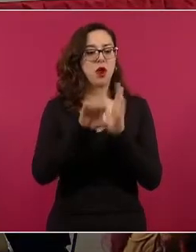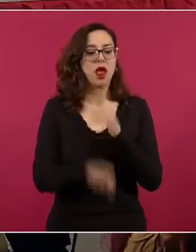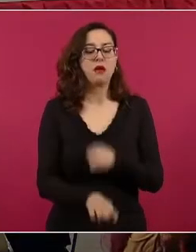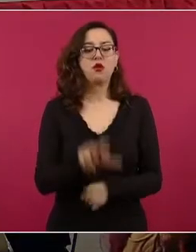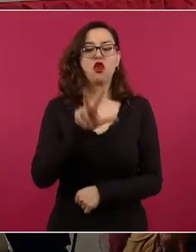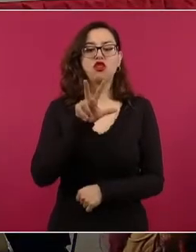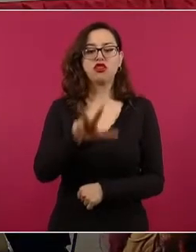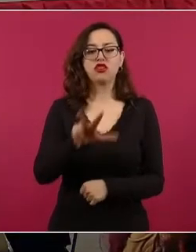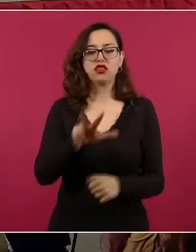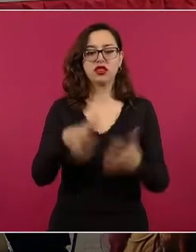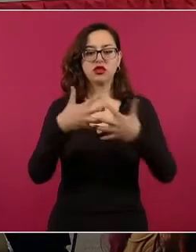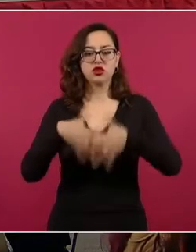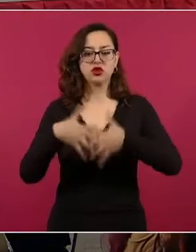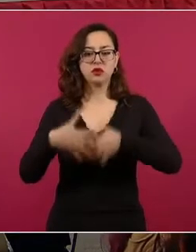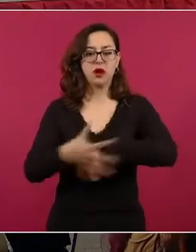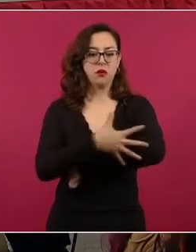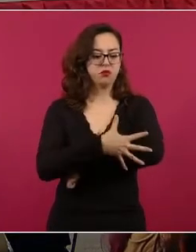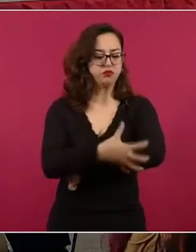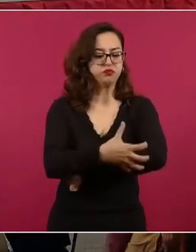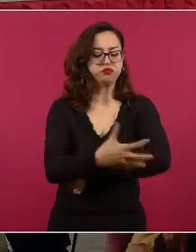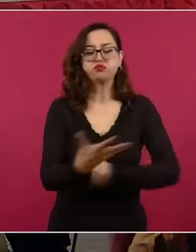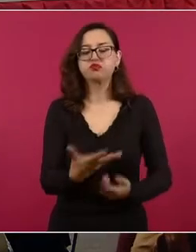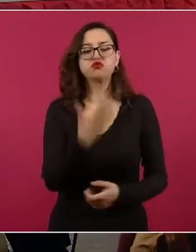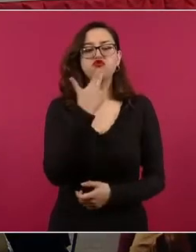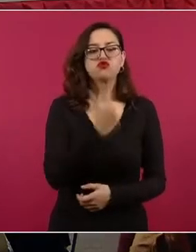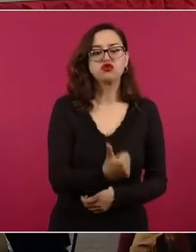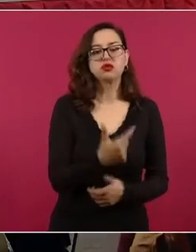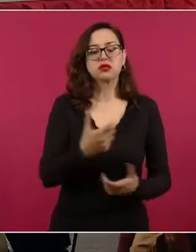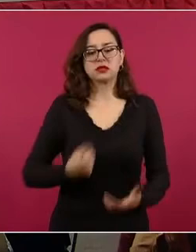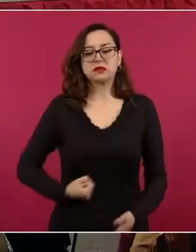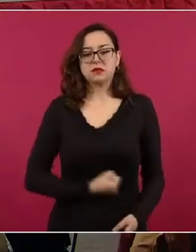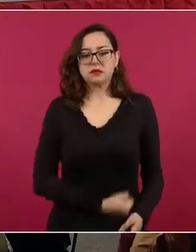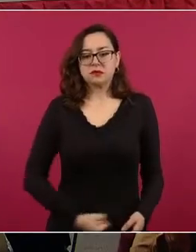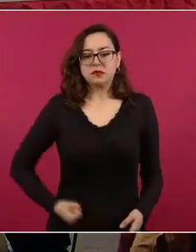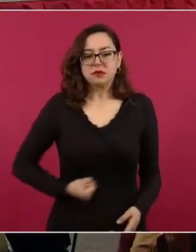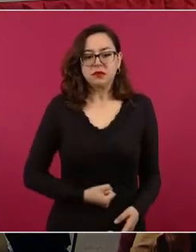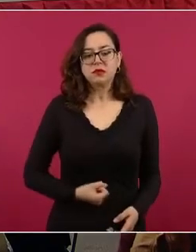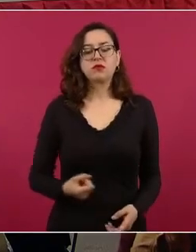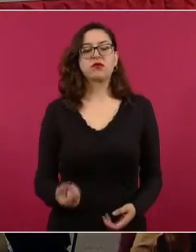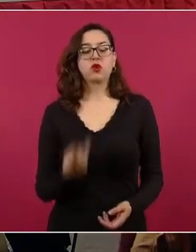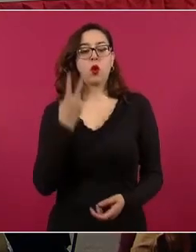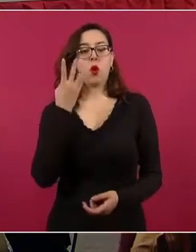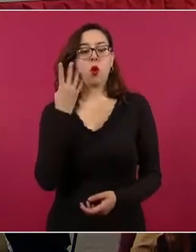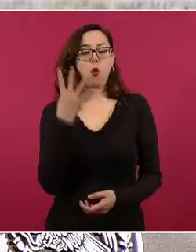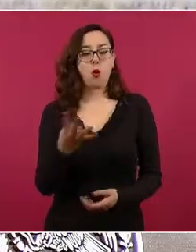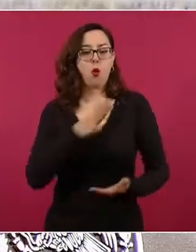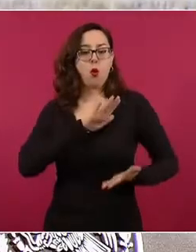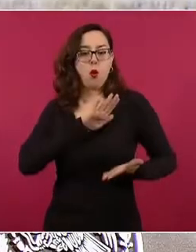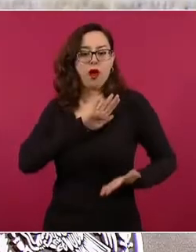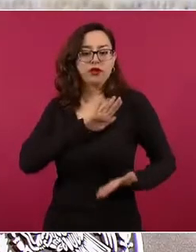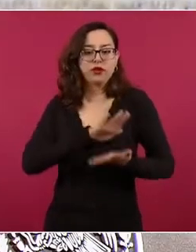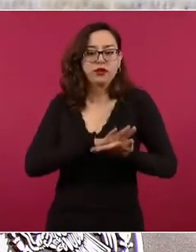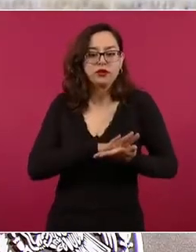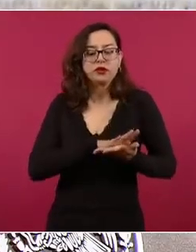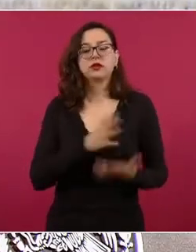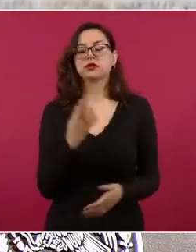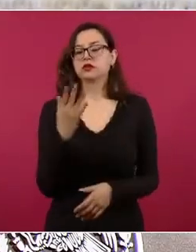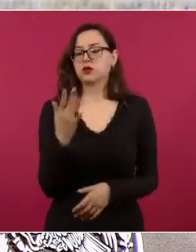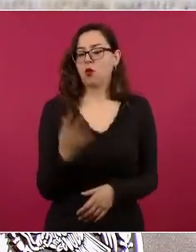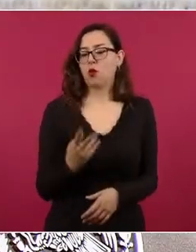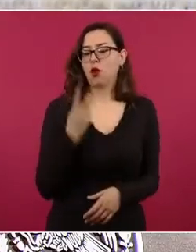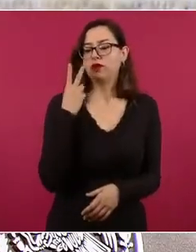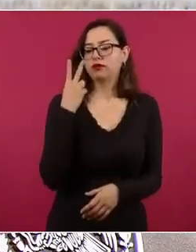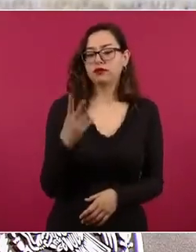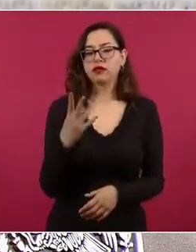no están operando, 22 ultrasonidos, 4 mastógrafos, 52 unidades de anestesia, que muchas veces